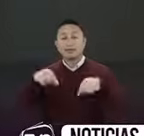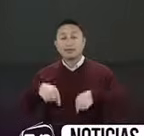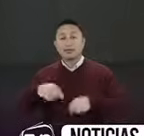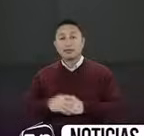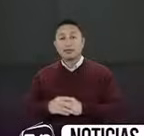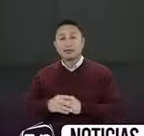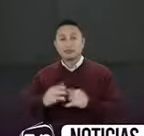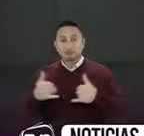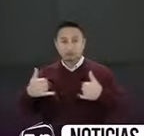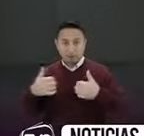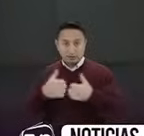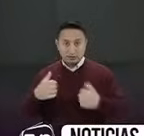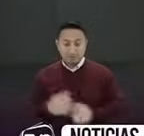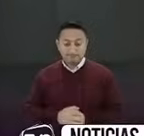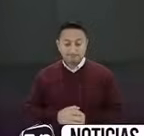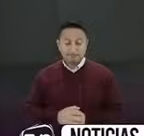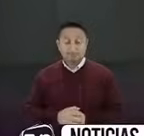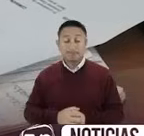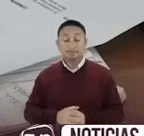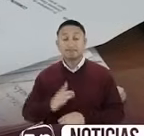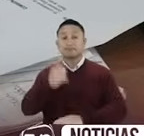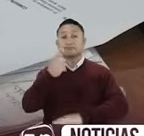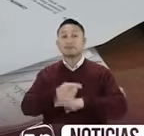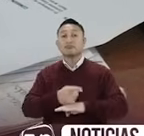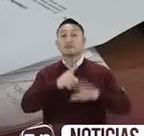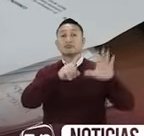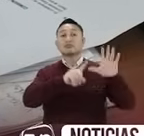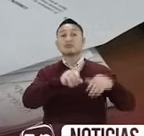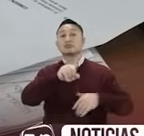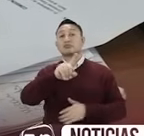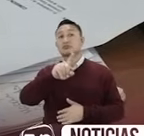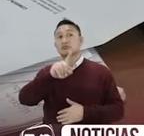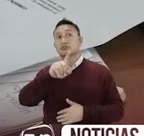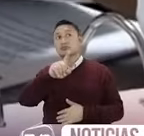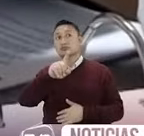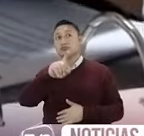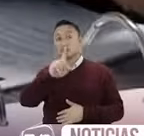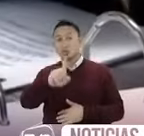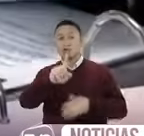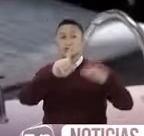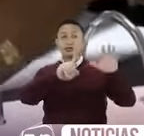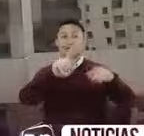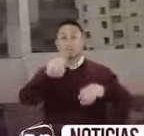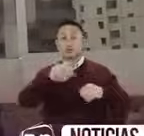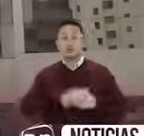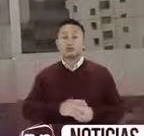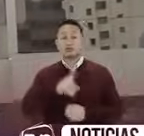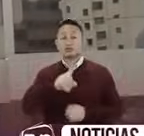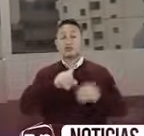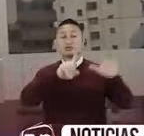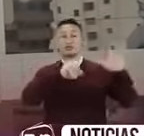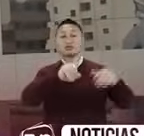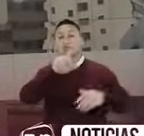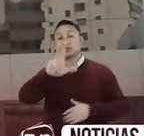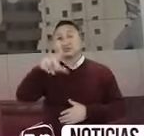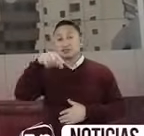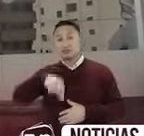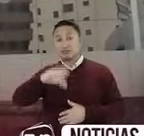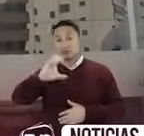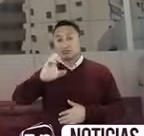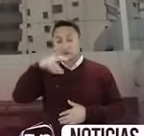vez publicados los decretos 162 y 163, el Consejo Nacional Electoral ya se